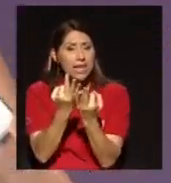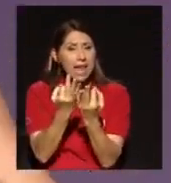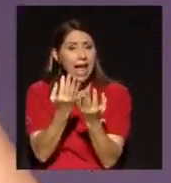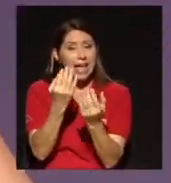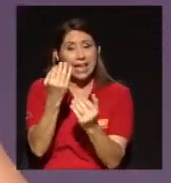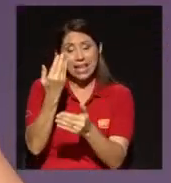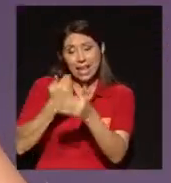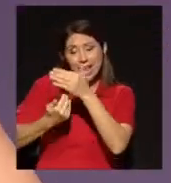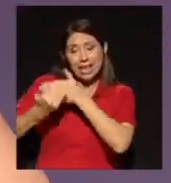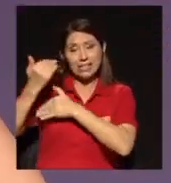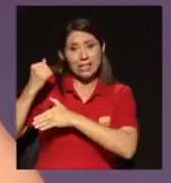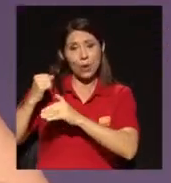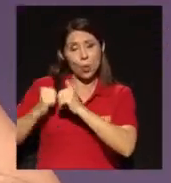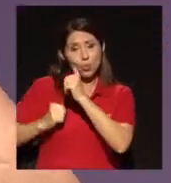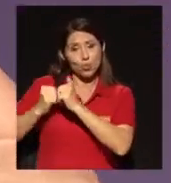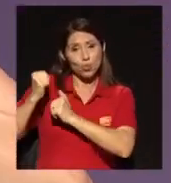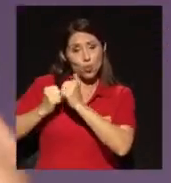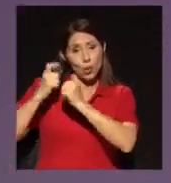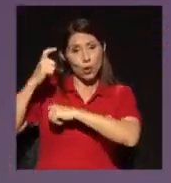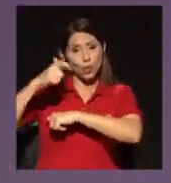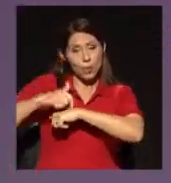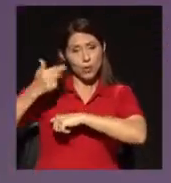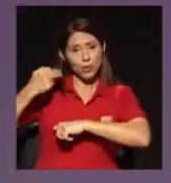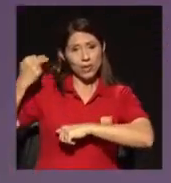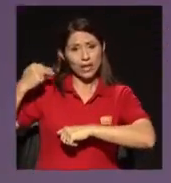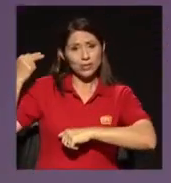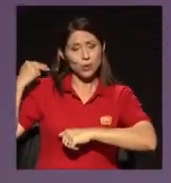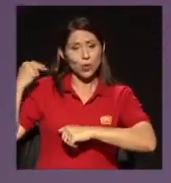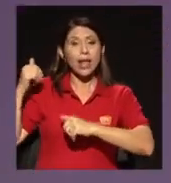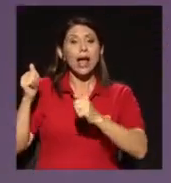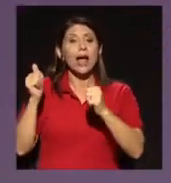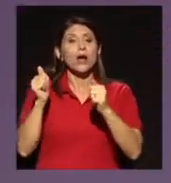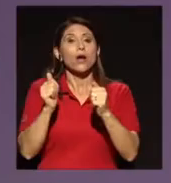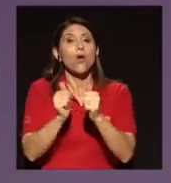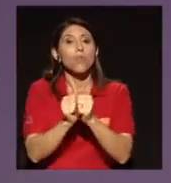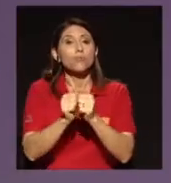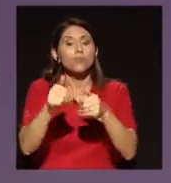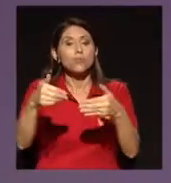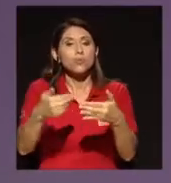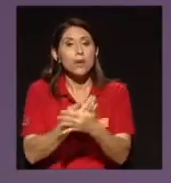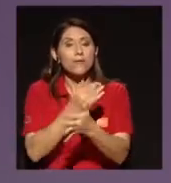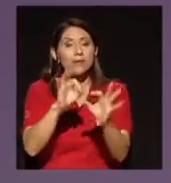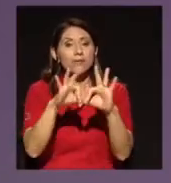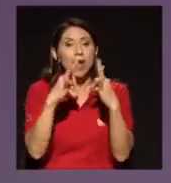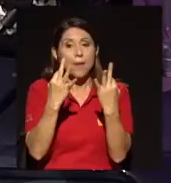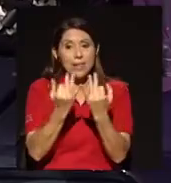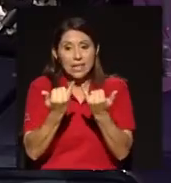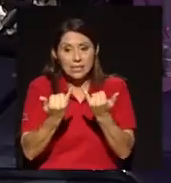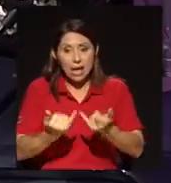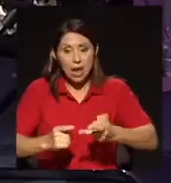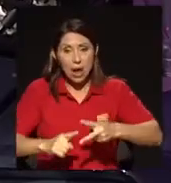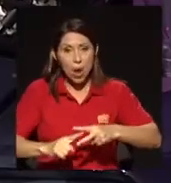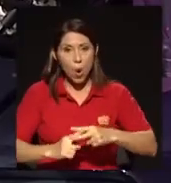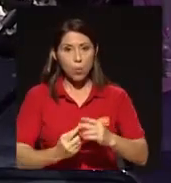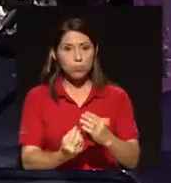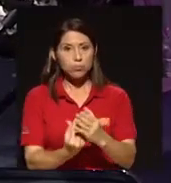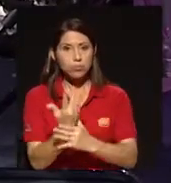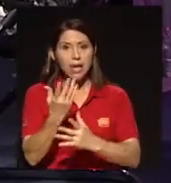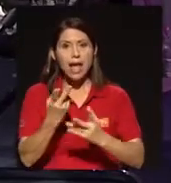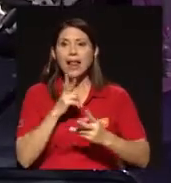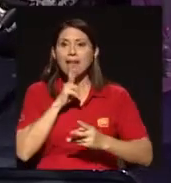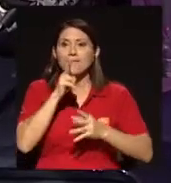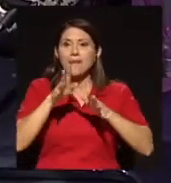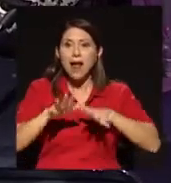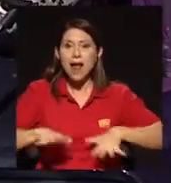momento de la historia con unas nuevas familias que se empiezan a gestar a nivel de la realidad